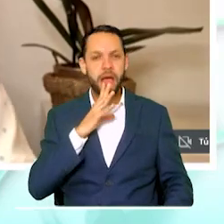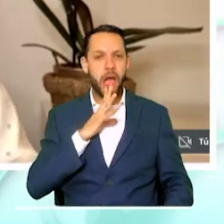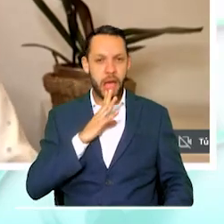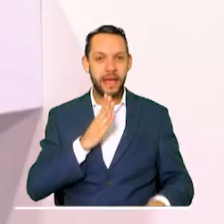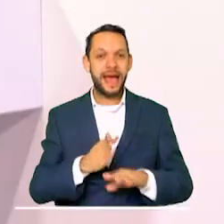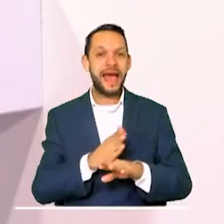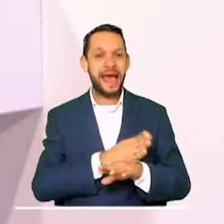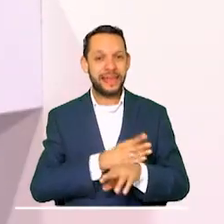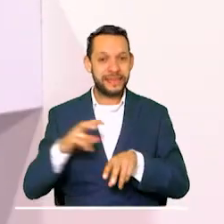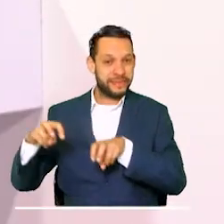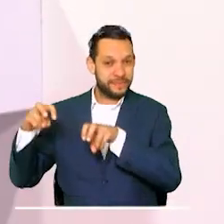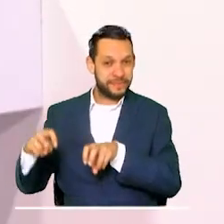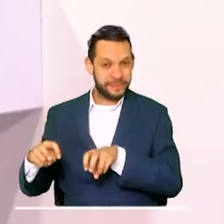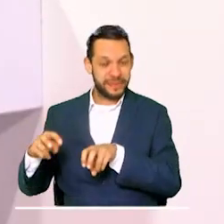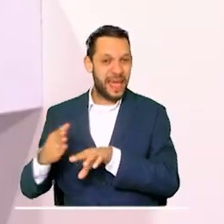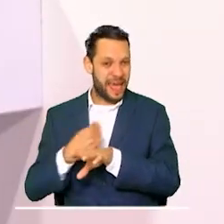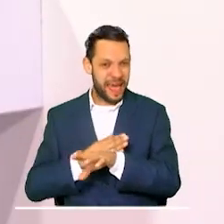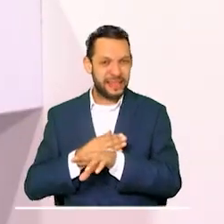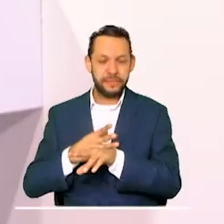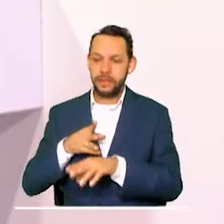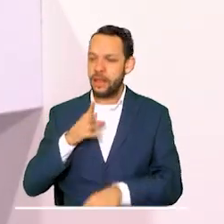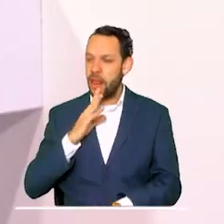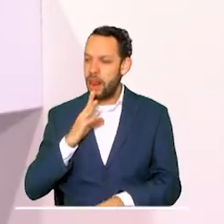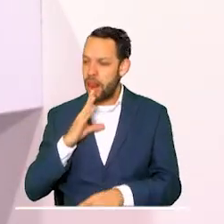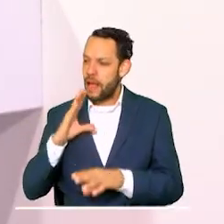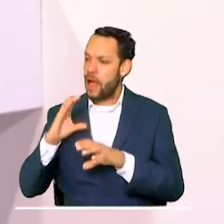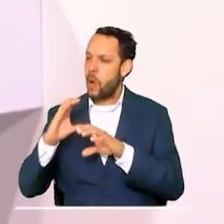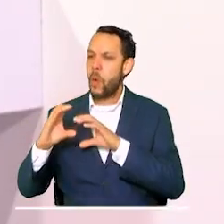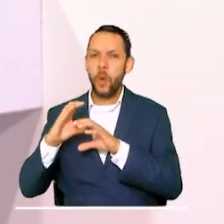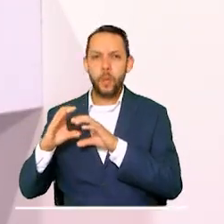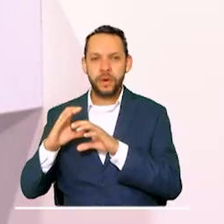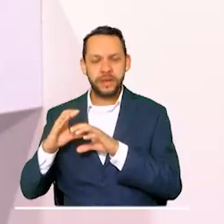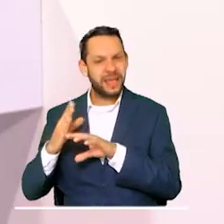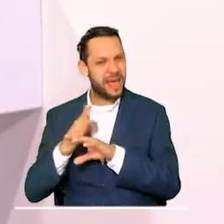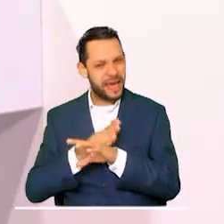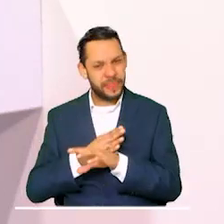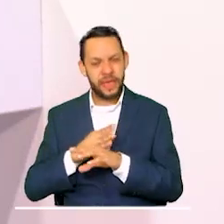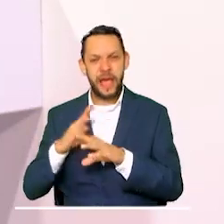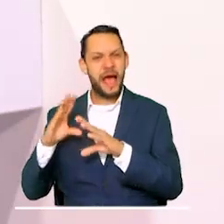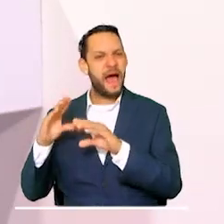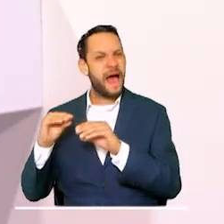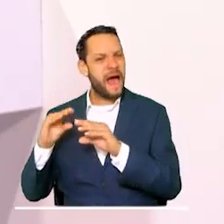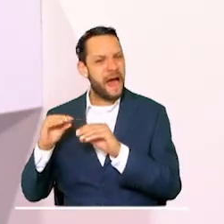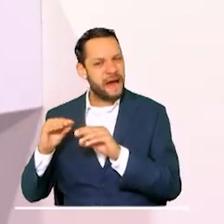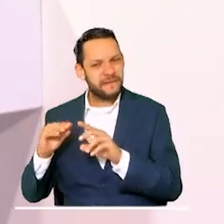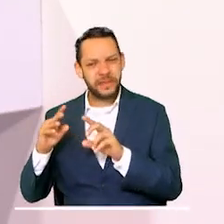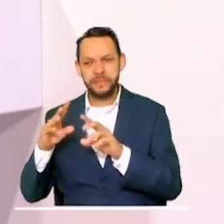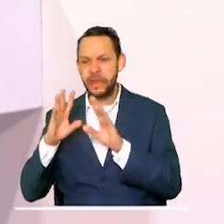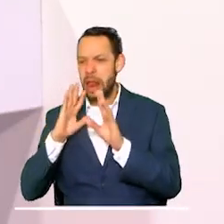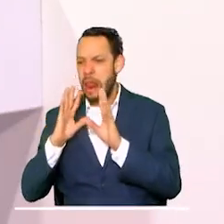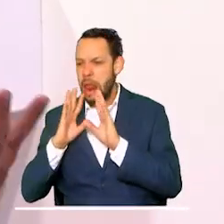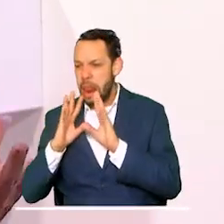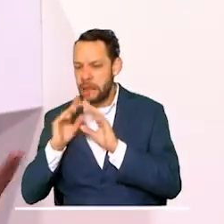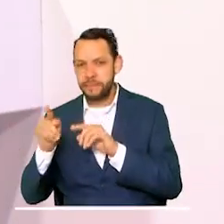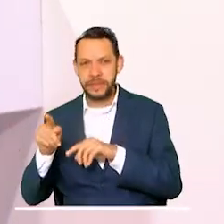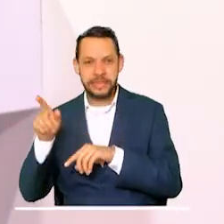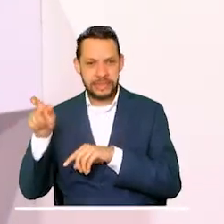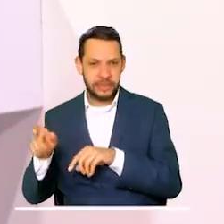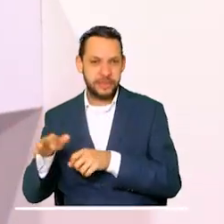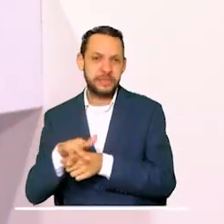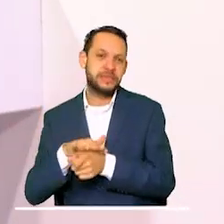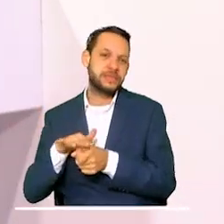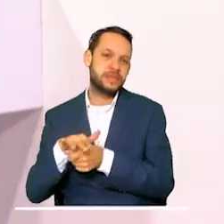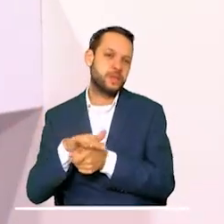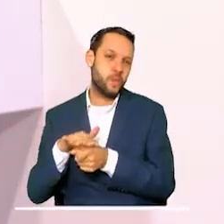estaba hablando con la doctora Andrea Camila de su situación personal, de lo que ha vivido, porque además de